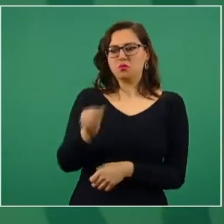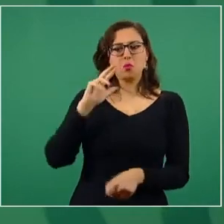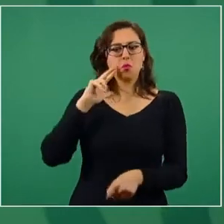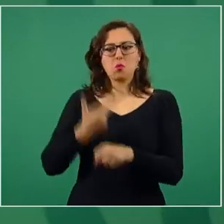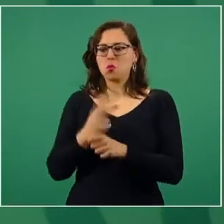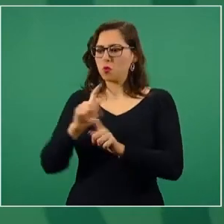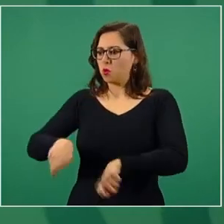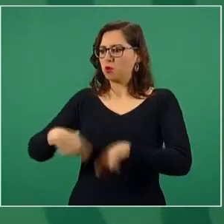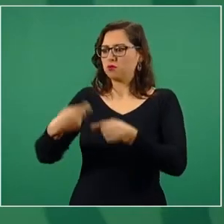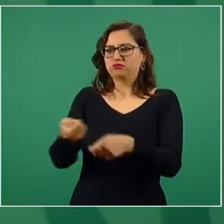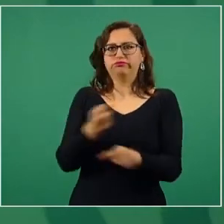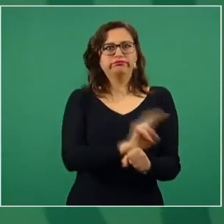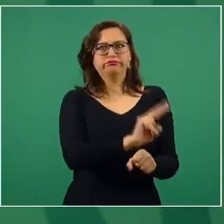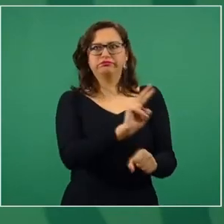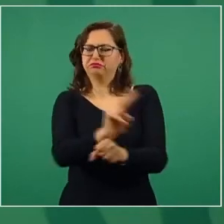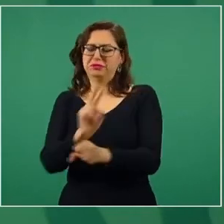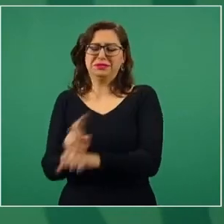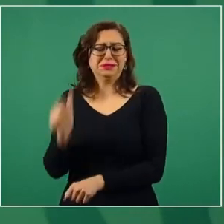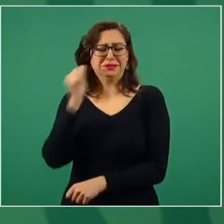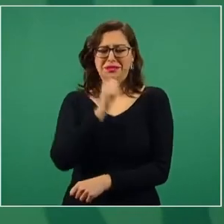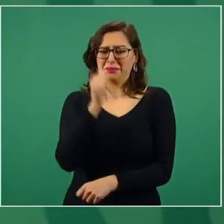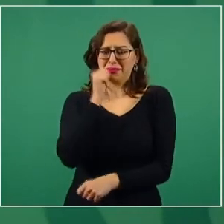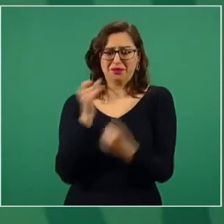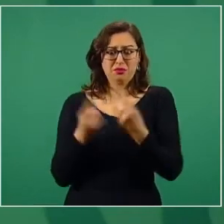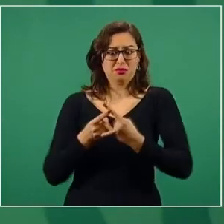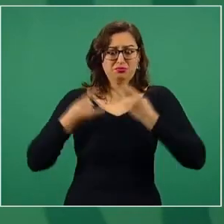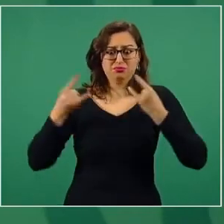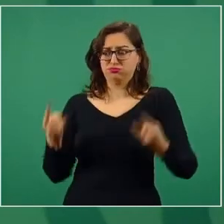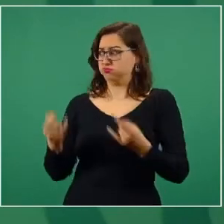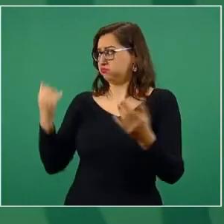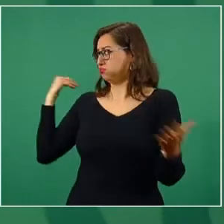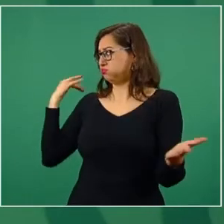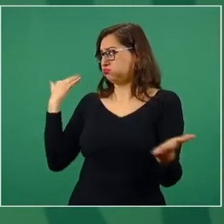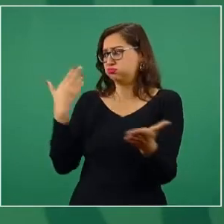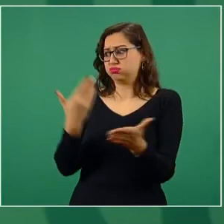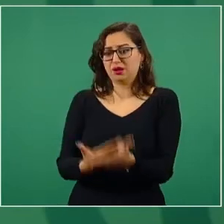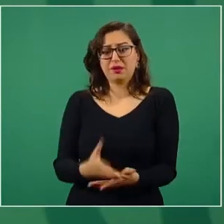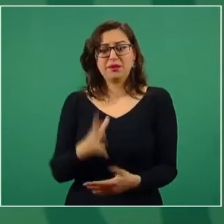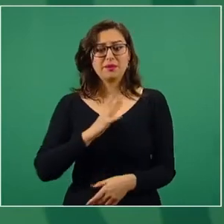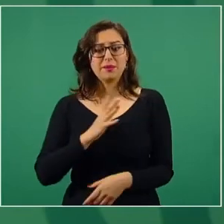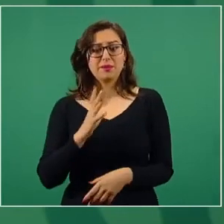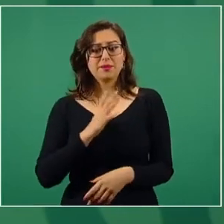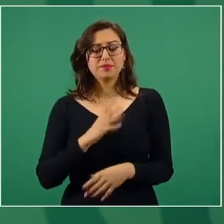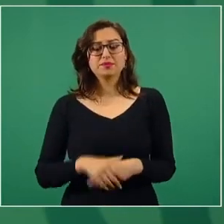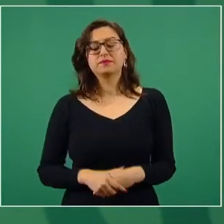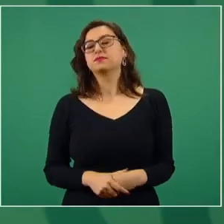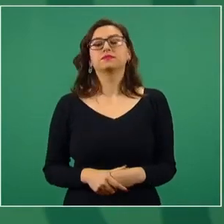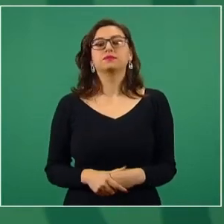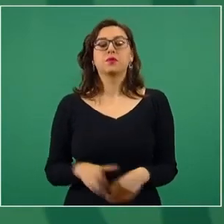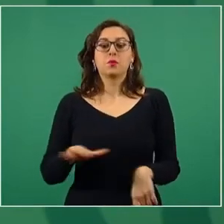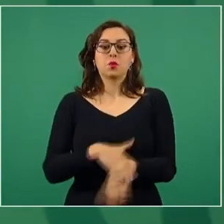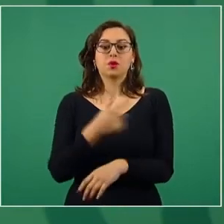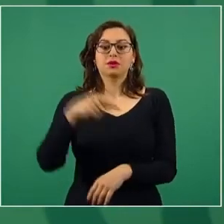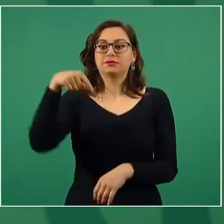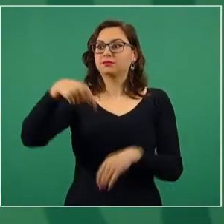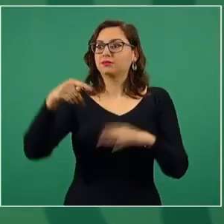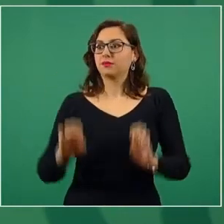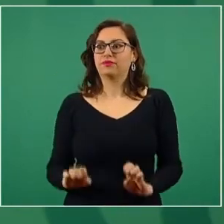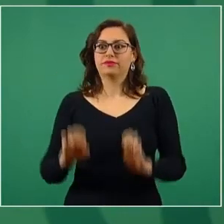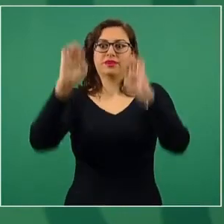el Palacio, que pues es un edificio